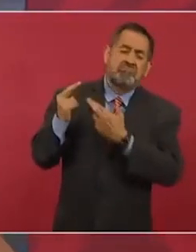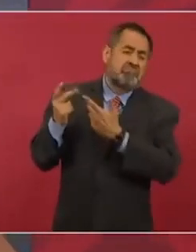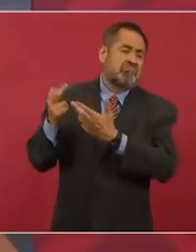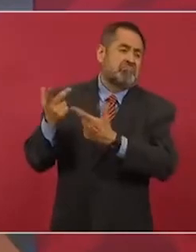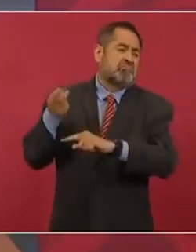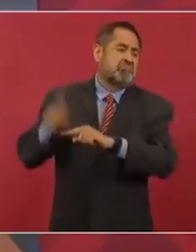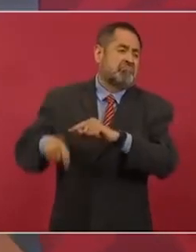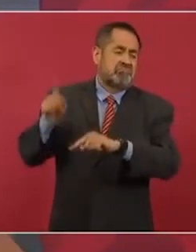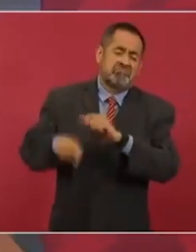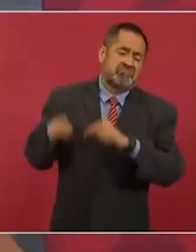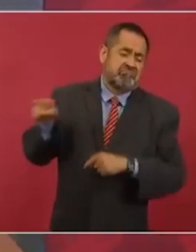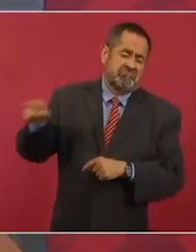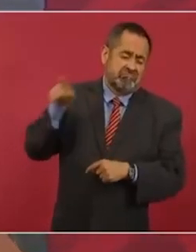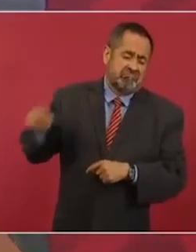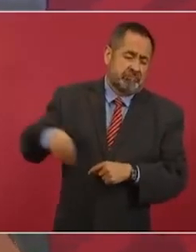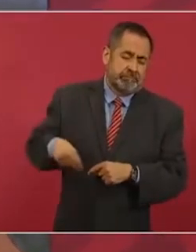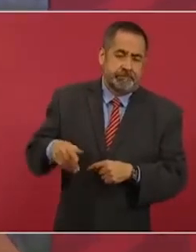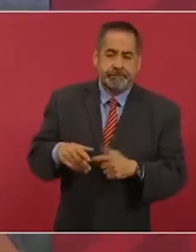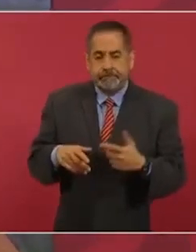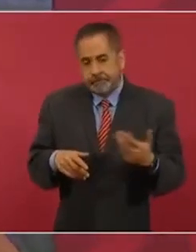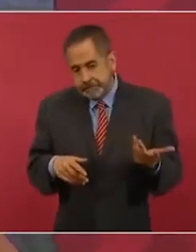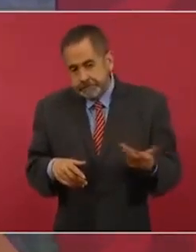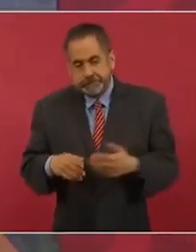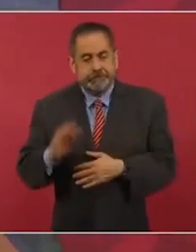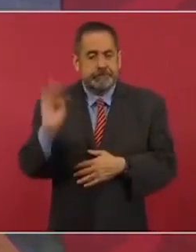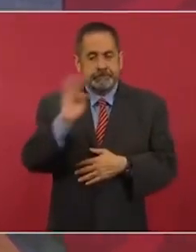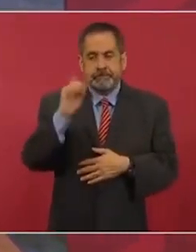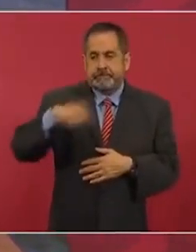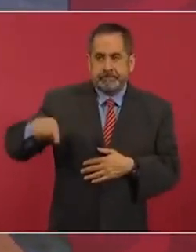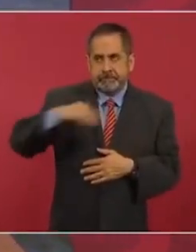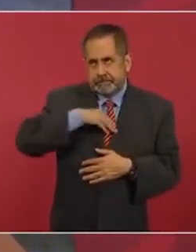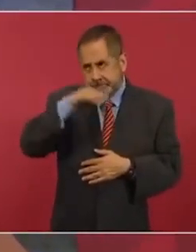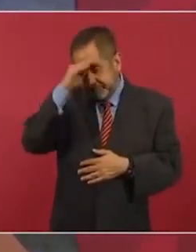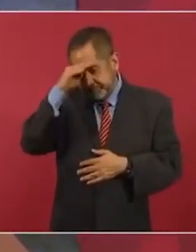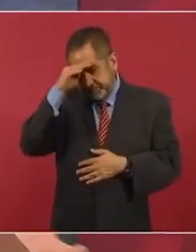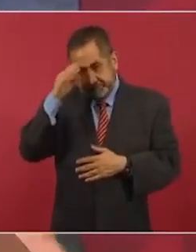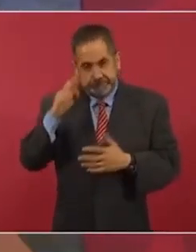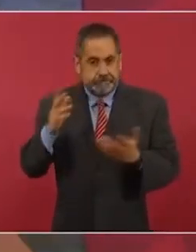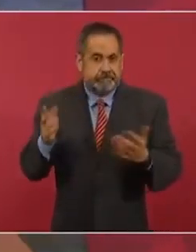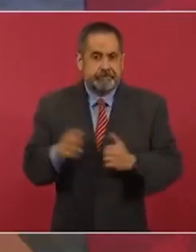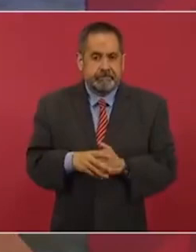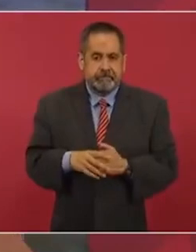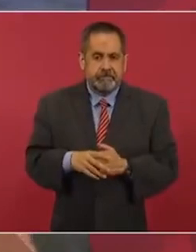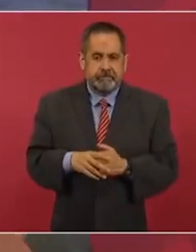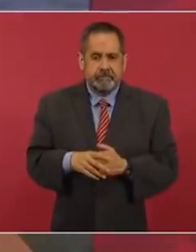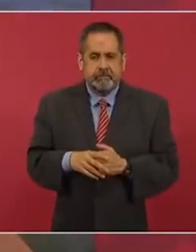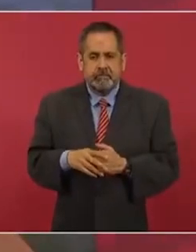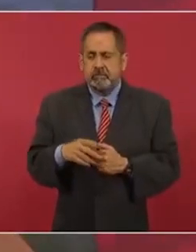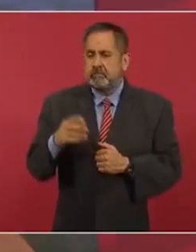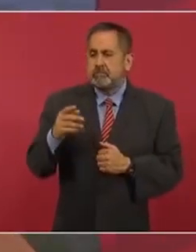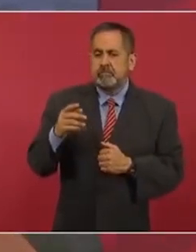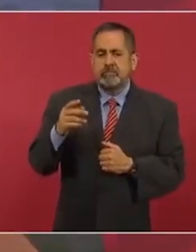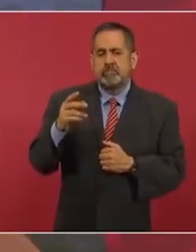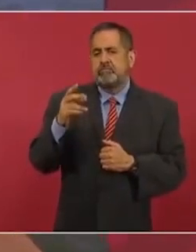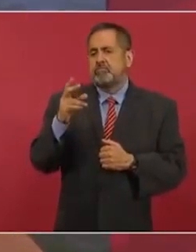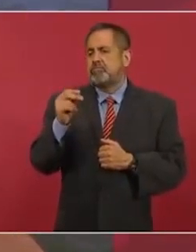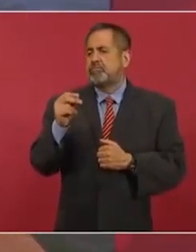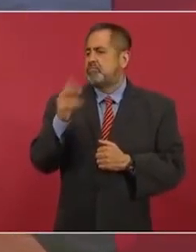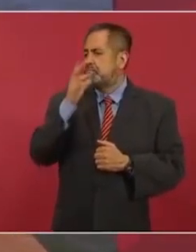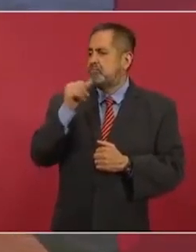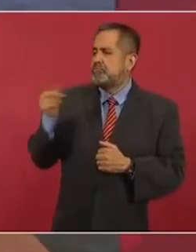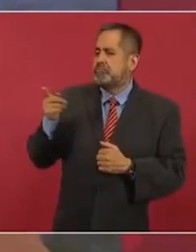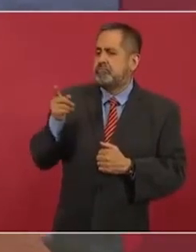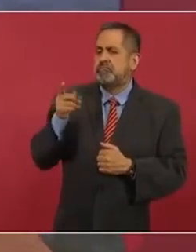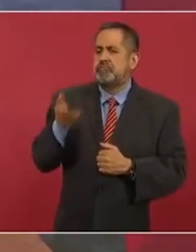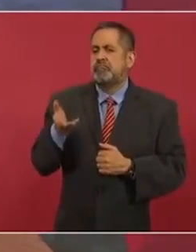ambiente, a lo mejor están pensando, pues ya no van a tener autoridad